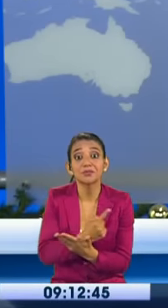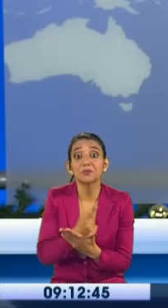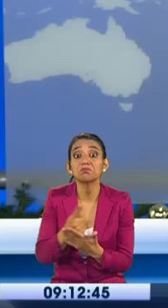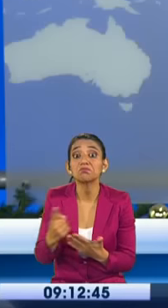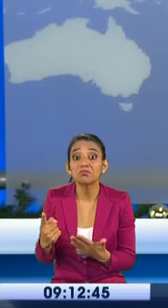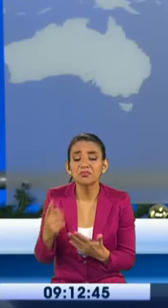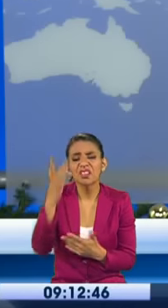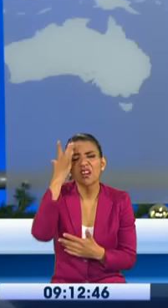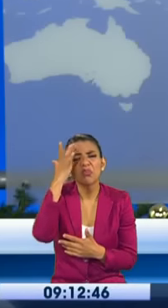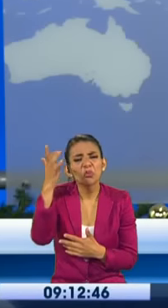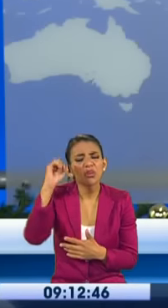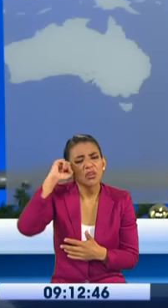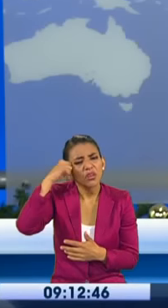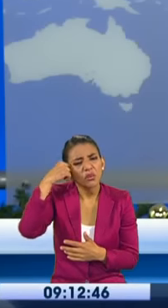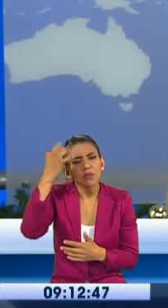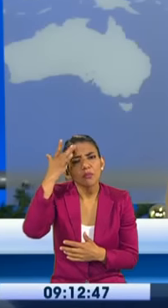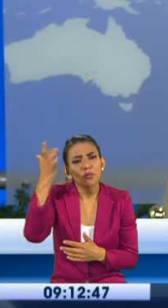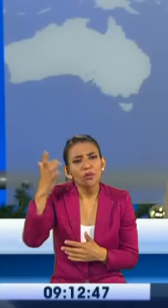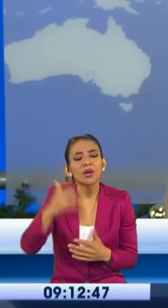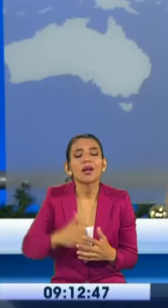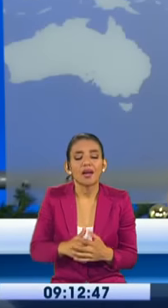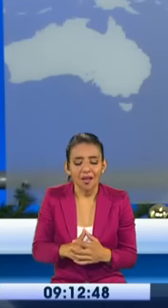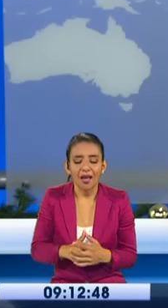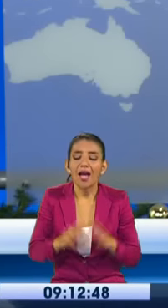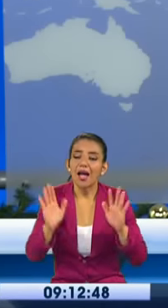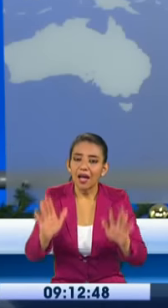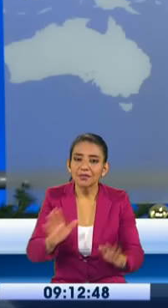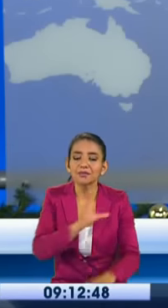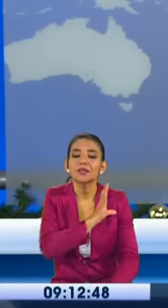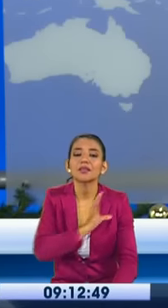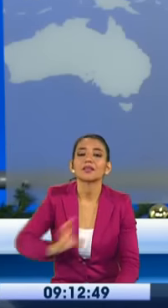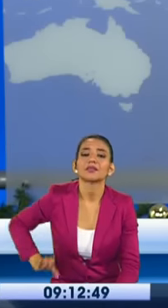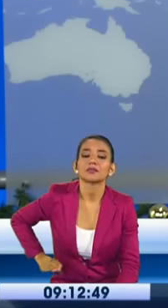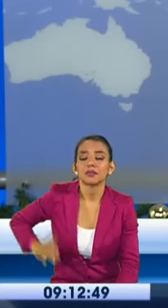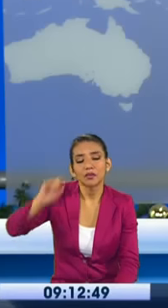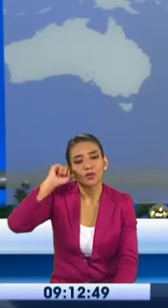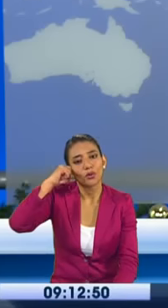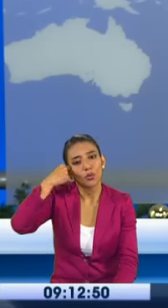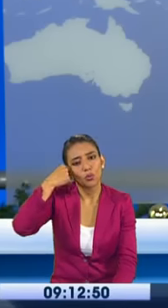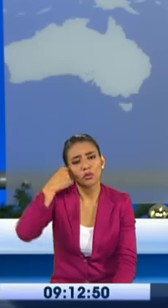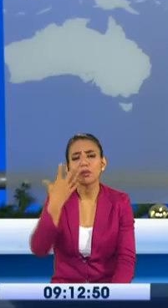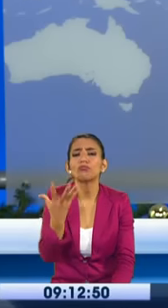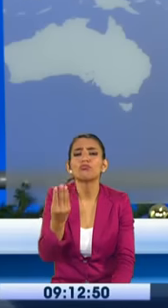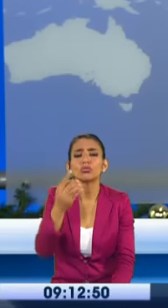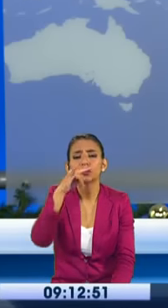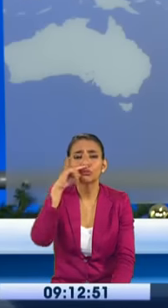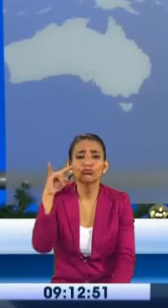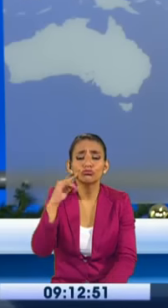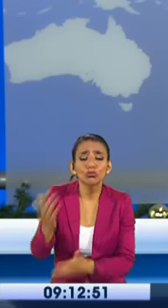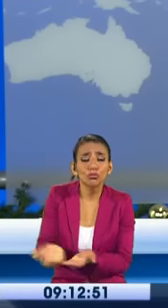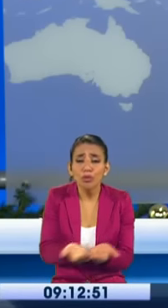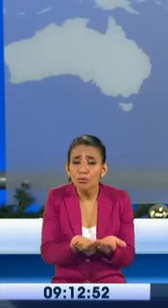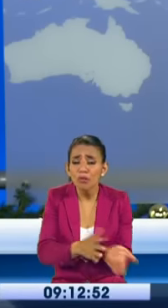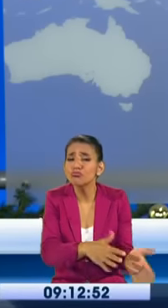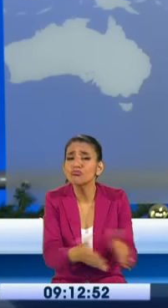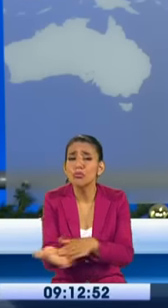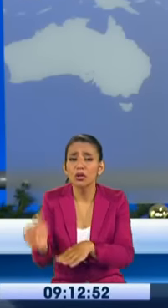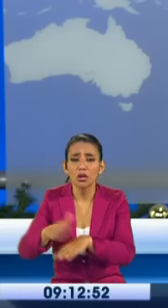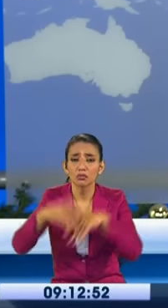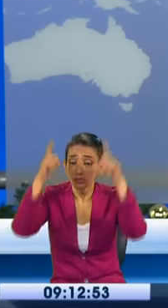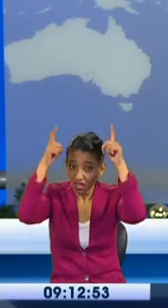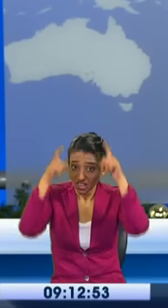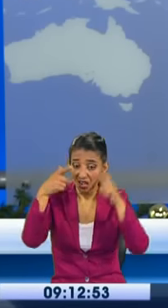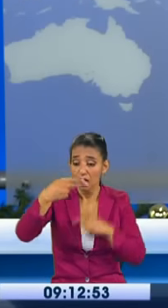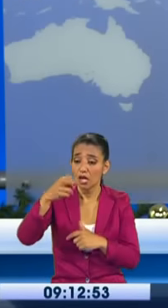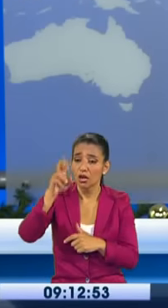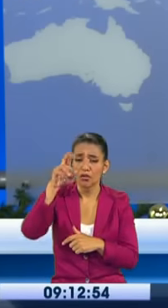por qué la conmemoramos? Esta es una celebración cristiana en la que se recuerda la muerte de cientos de niños por la ambición del rey Herodes en la